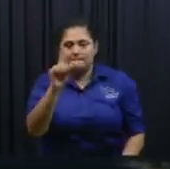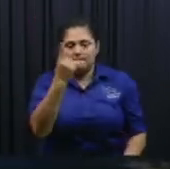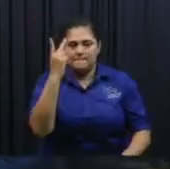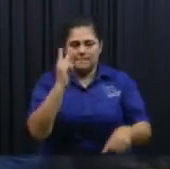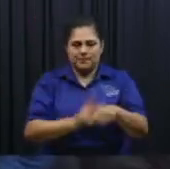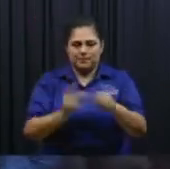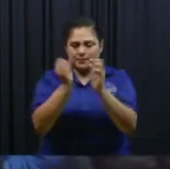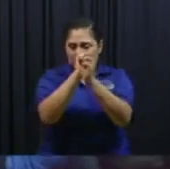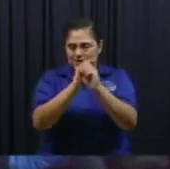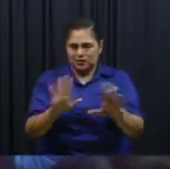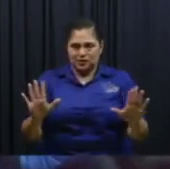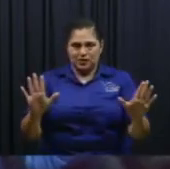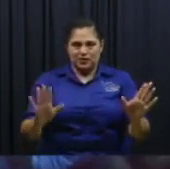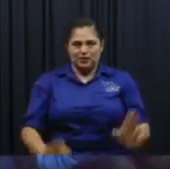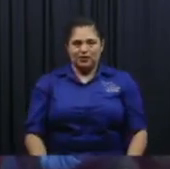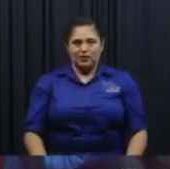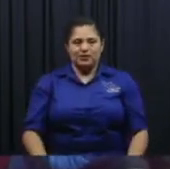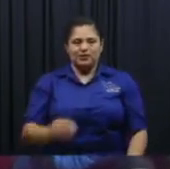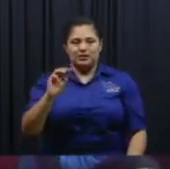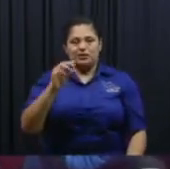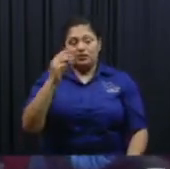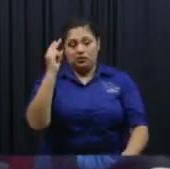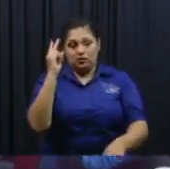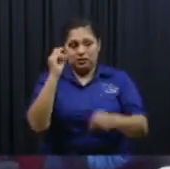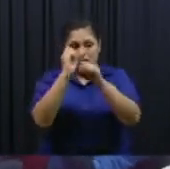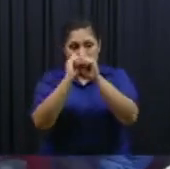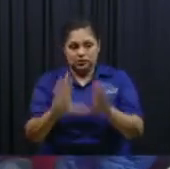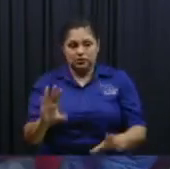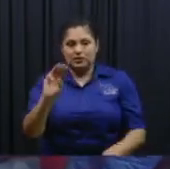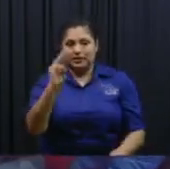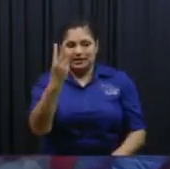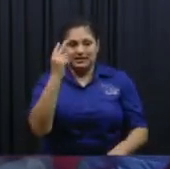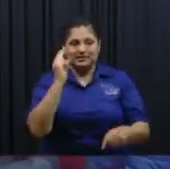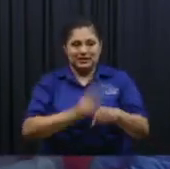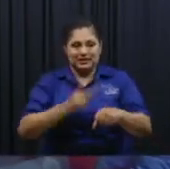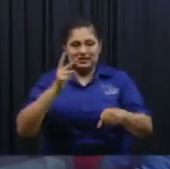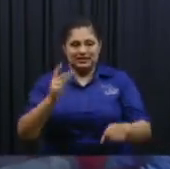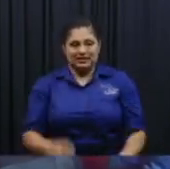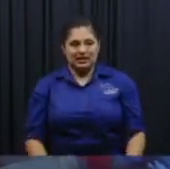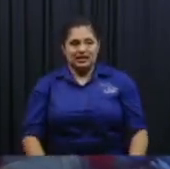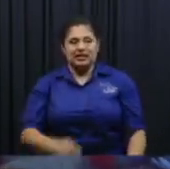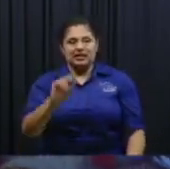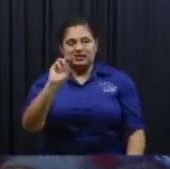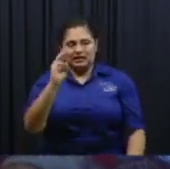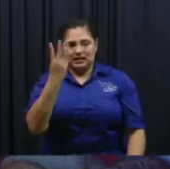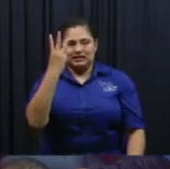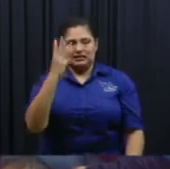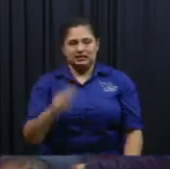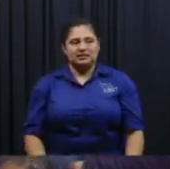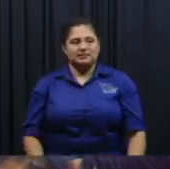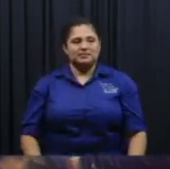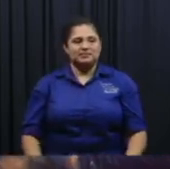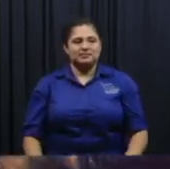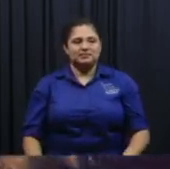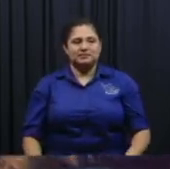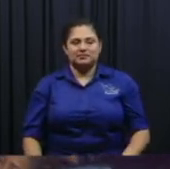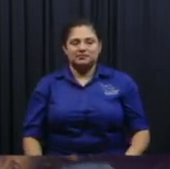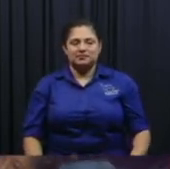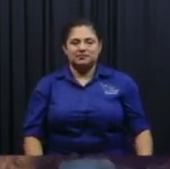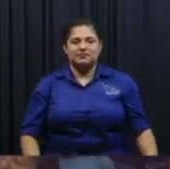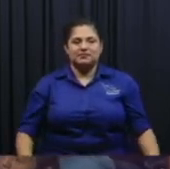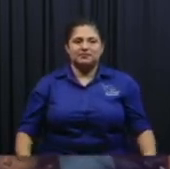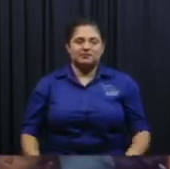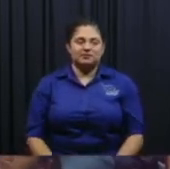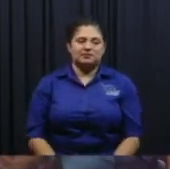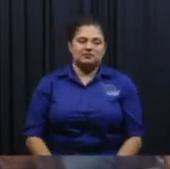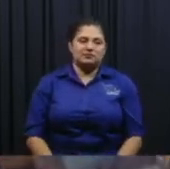lo venció lo venció tres veces tres caídas al hilo sin límite de tiempo dirían los de la lucha